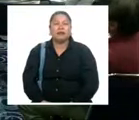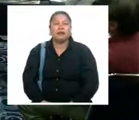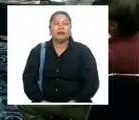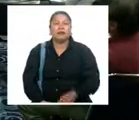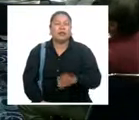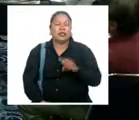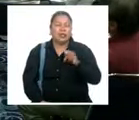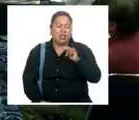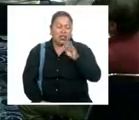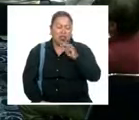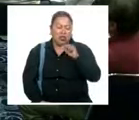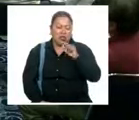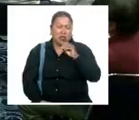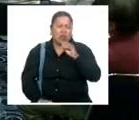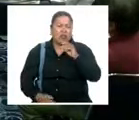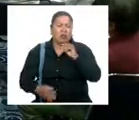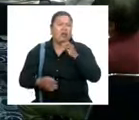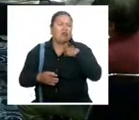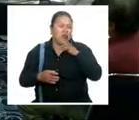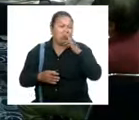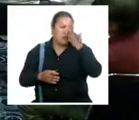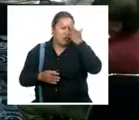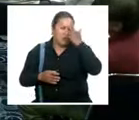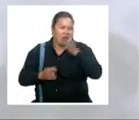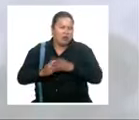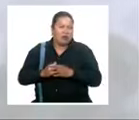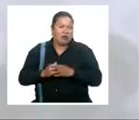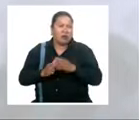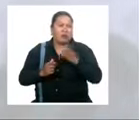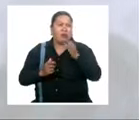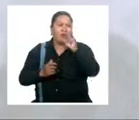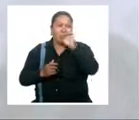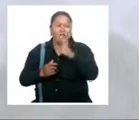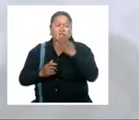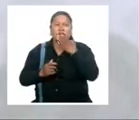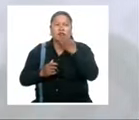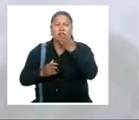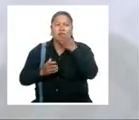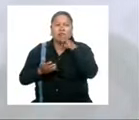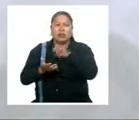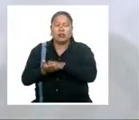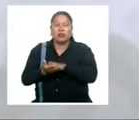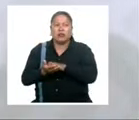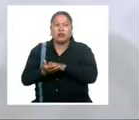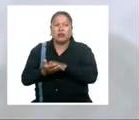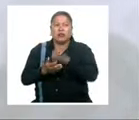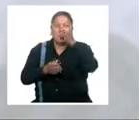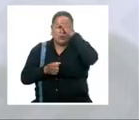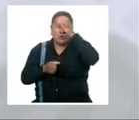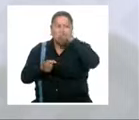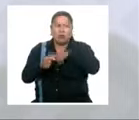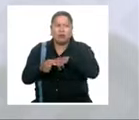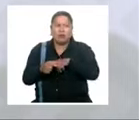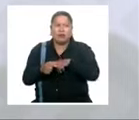Donato. Yo recuerdo que la subsecretaria de Cultura,